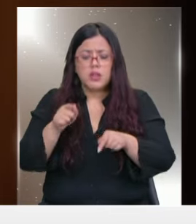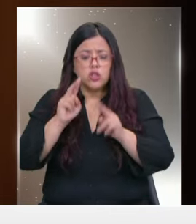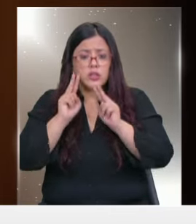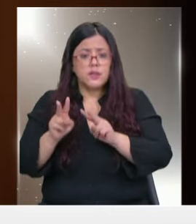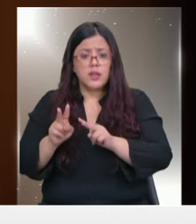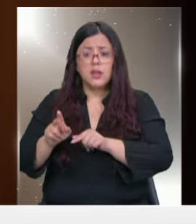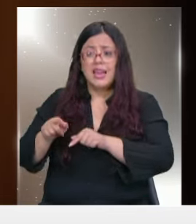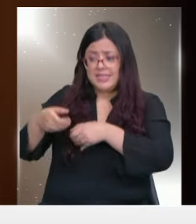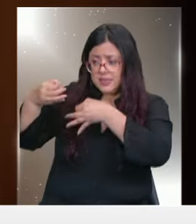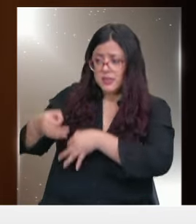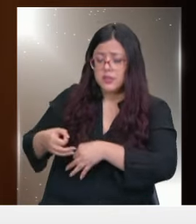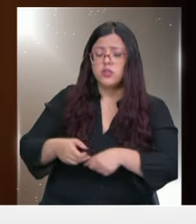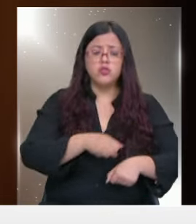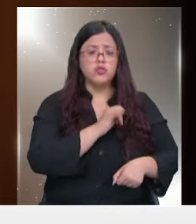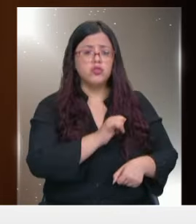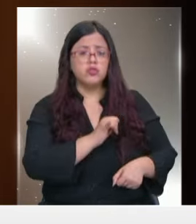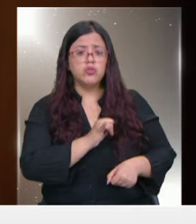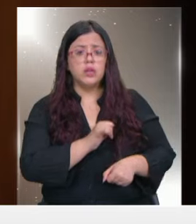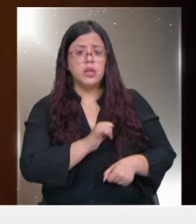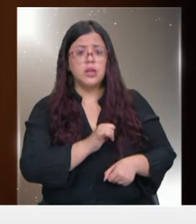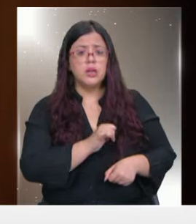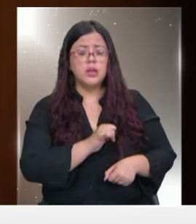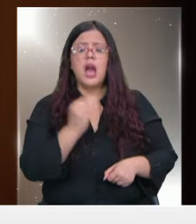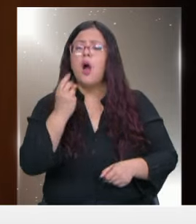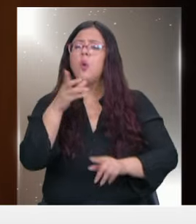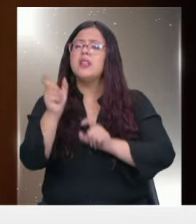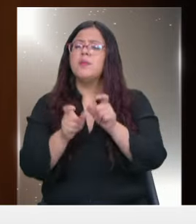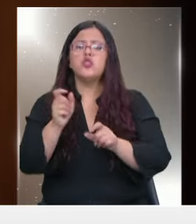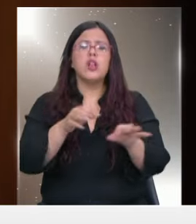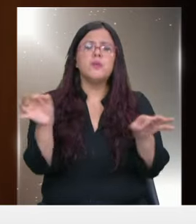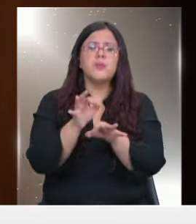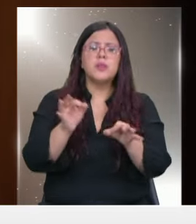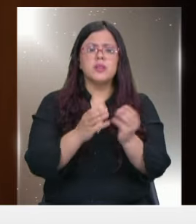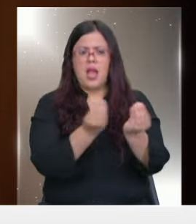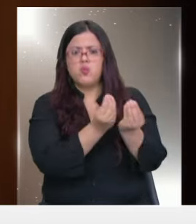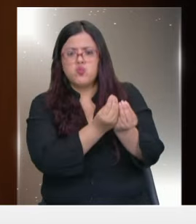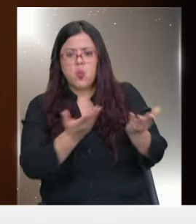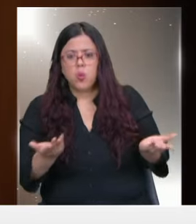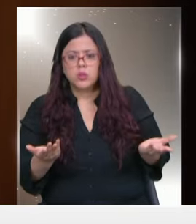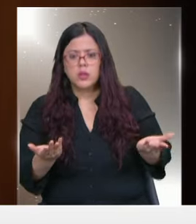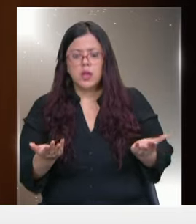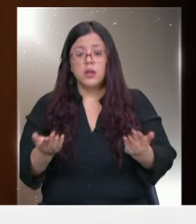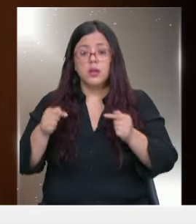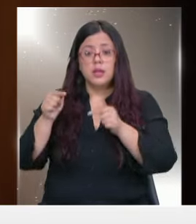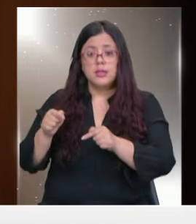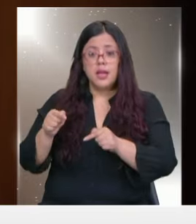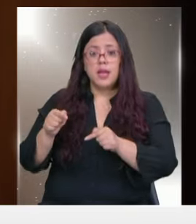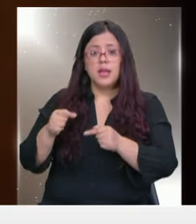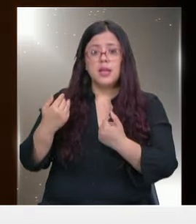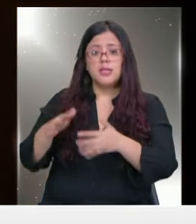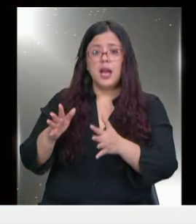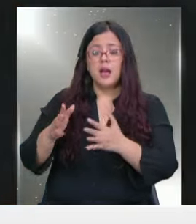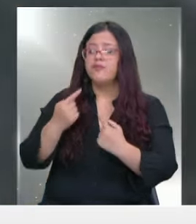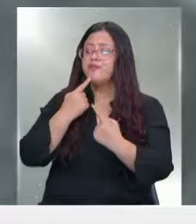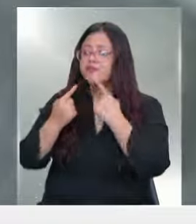efectivo? Sí, claro, a varias personas. ¿A cuántas personas se lo cuenta? A varias. Y entiendo que ya le tomaron